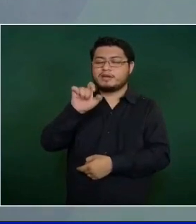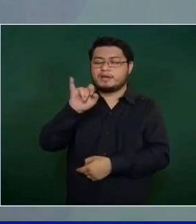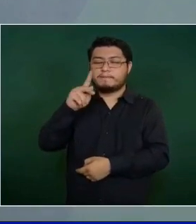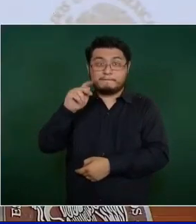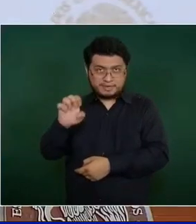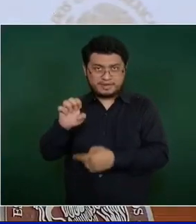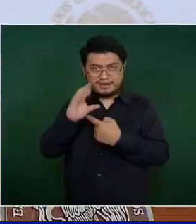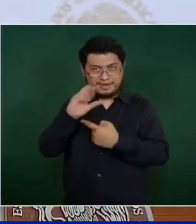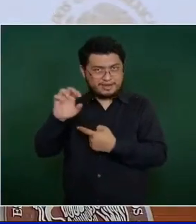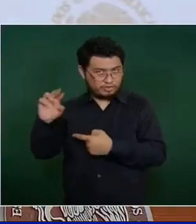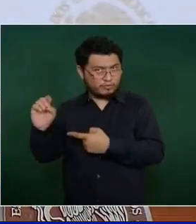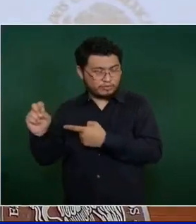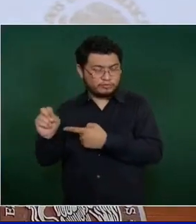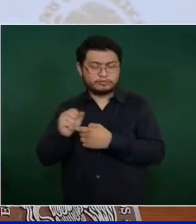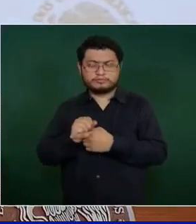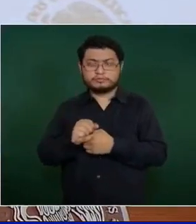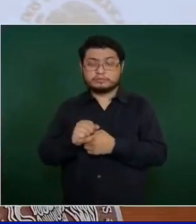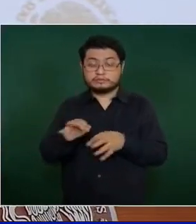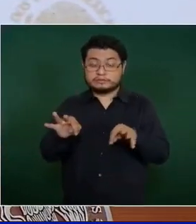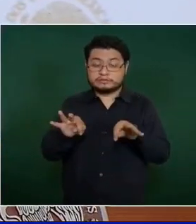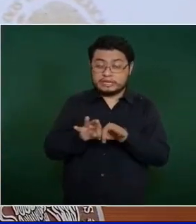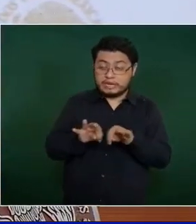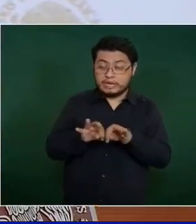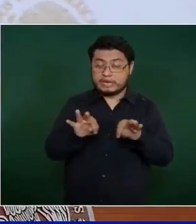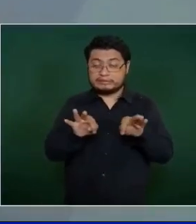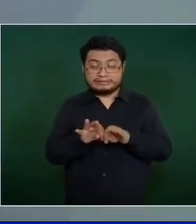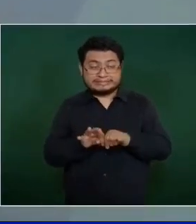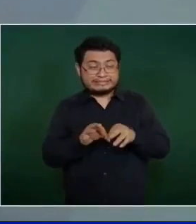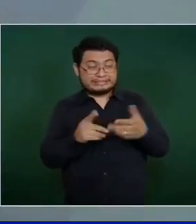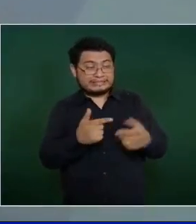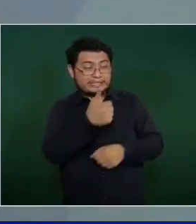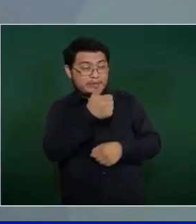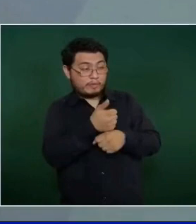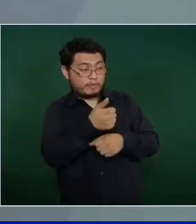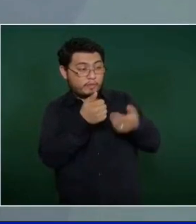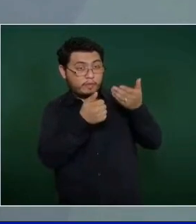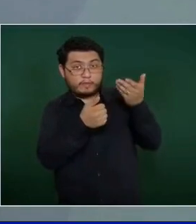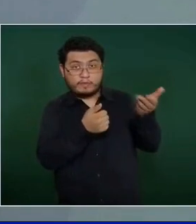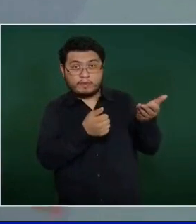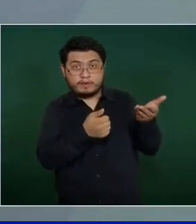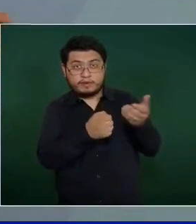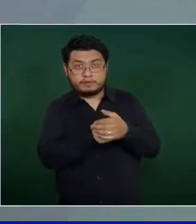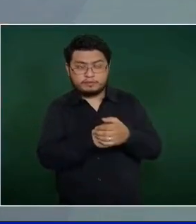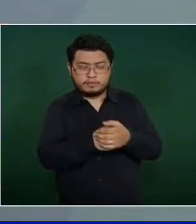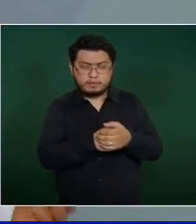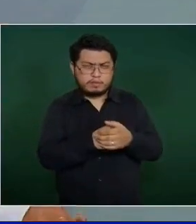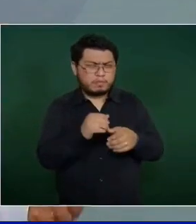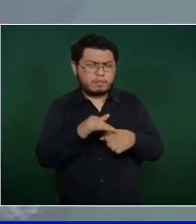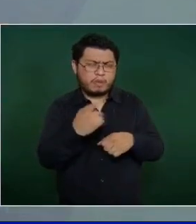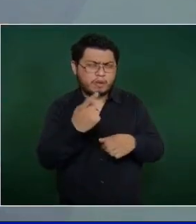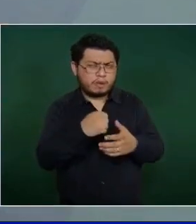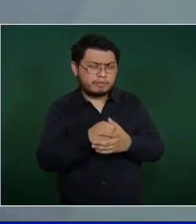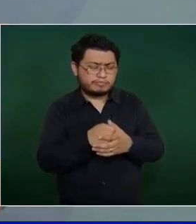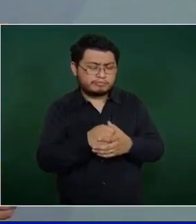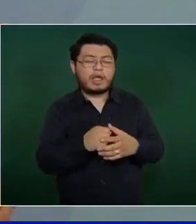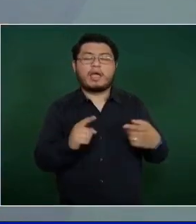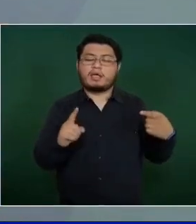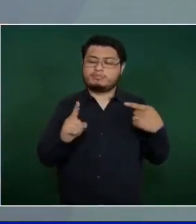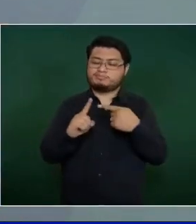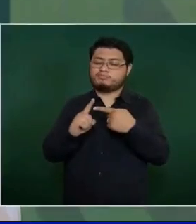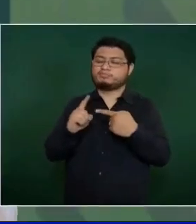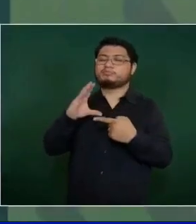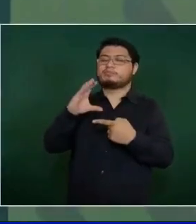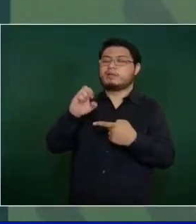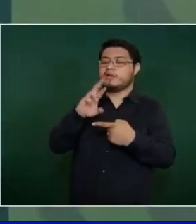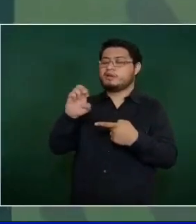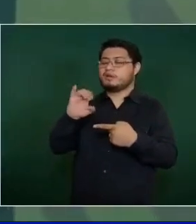y sus tías o tías abuelas, porque Carrillo Puerto había